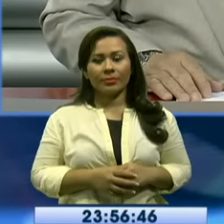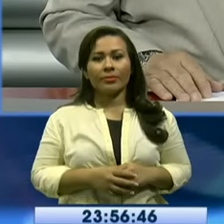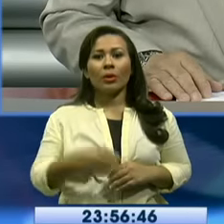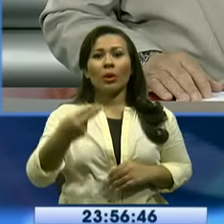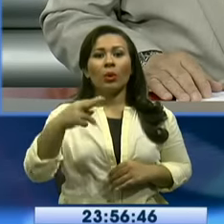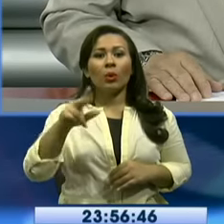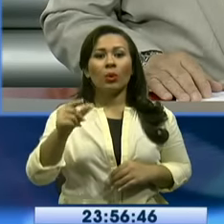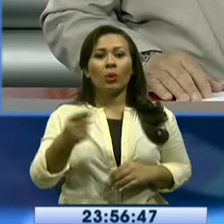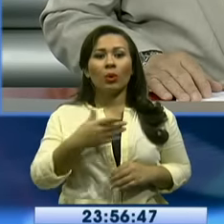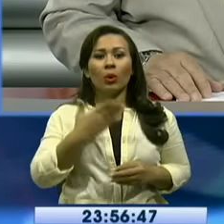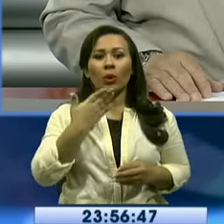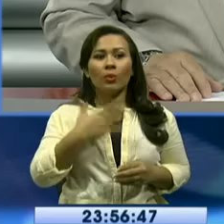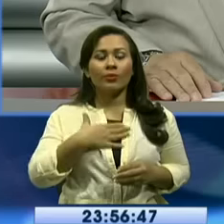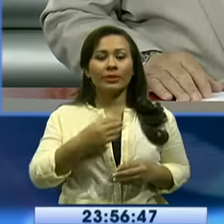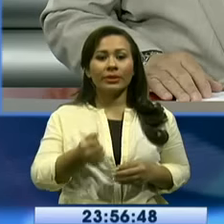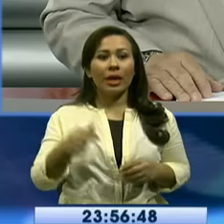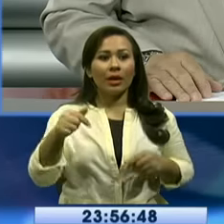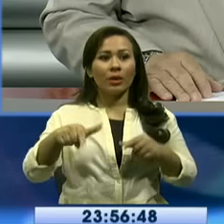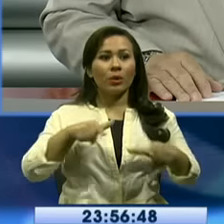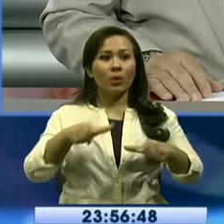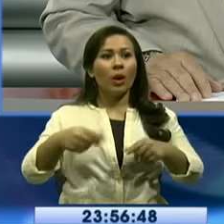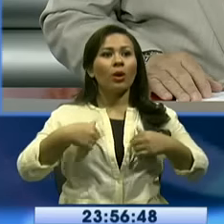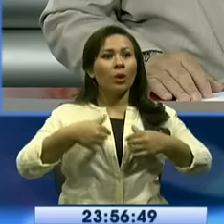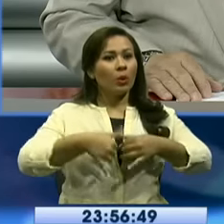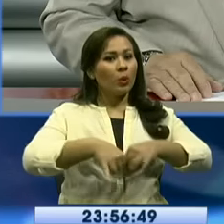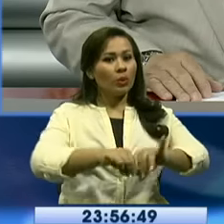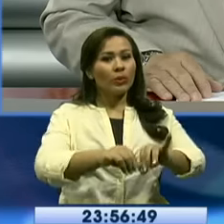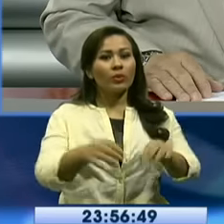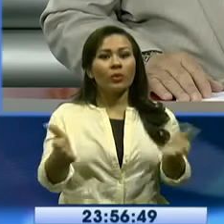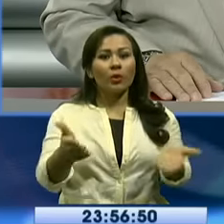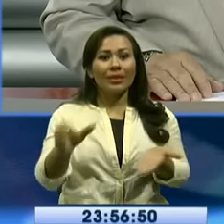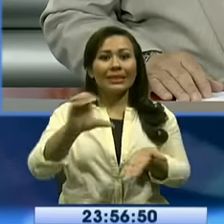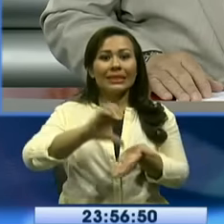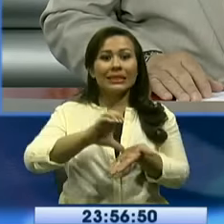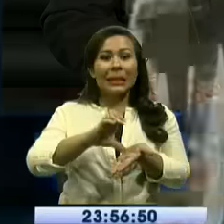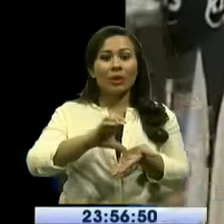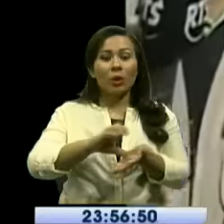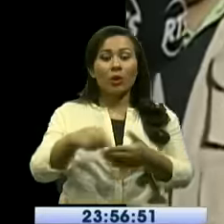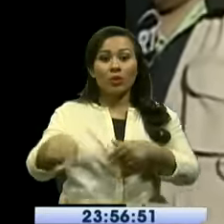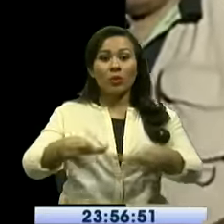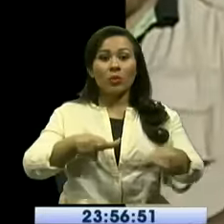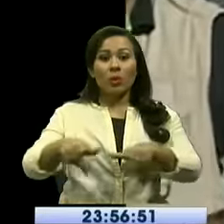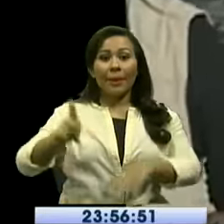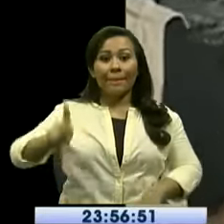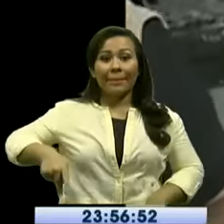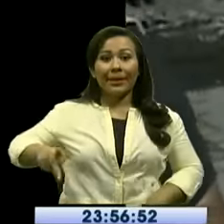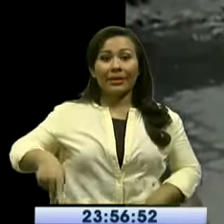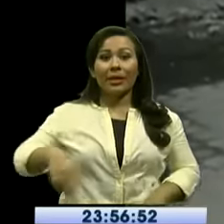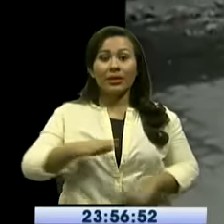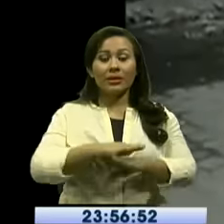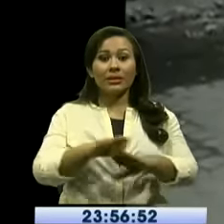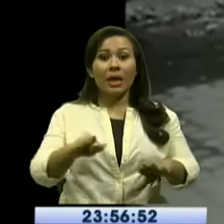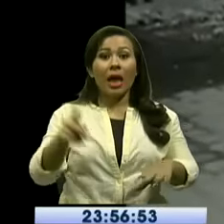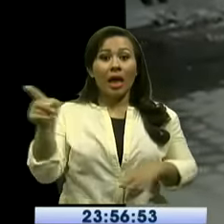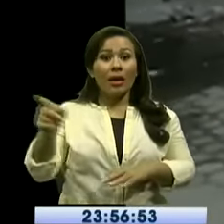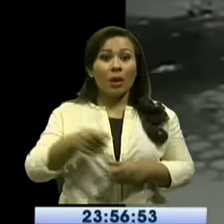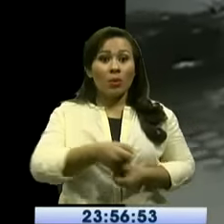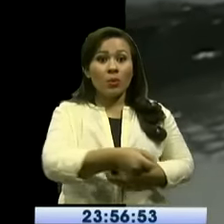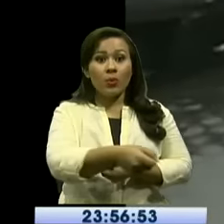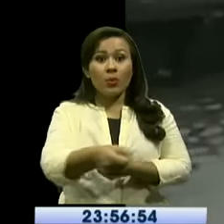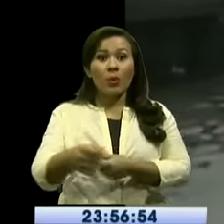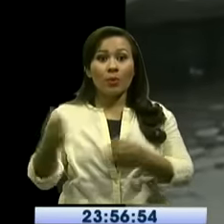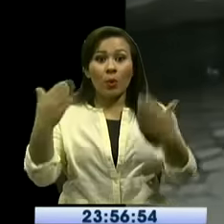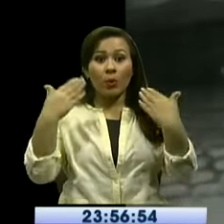Hugo, amigos televidentes, nosotros continuamos aquí en el centro de la ciudad de Pedernales, donde el cuerpo de bomberos de la ciudad